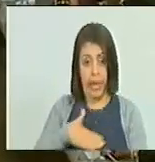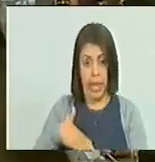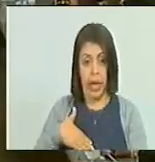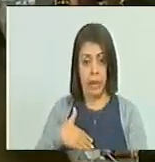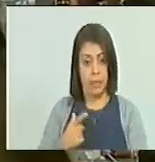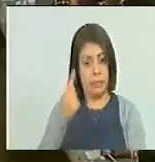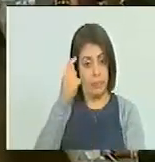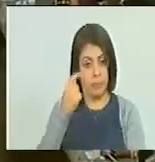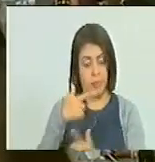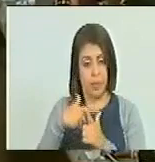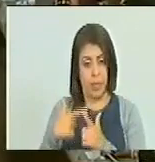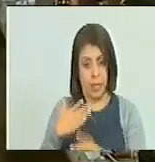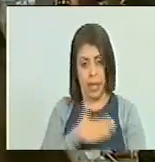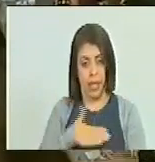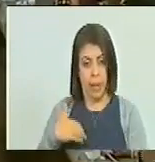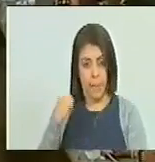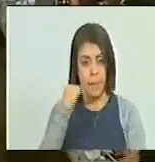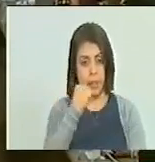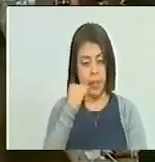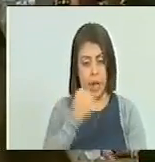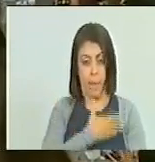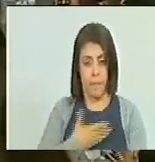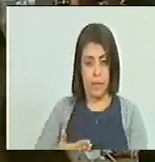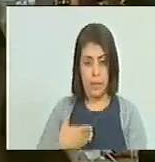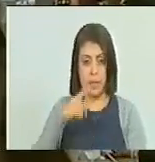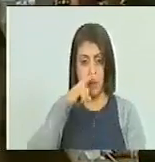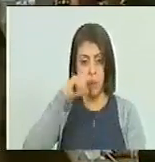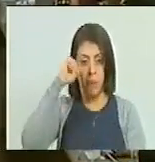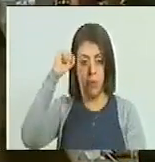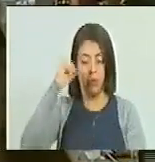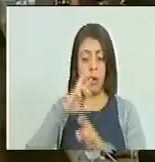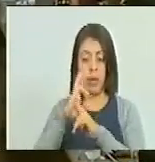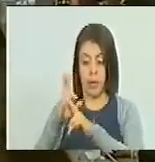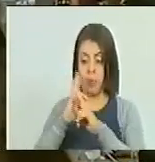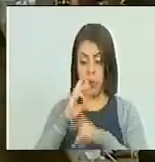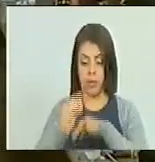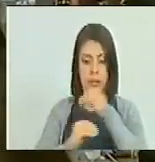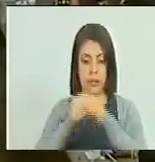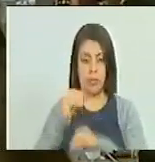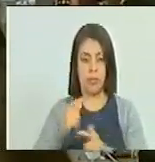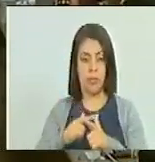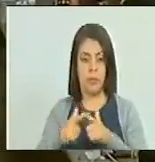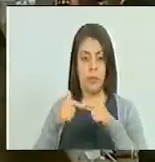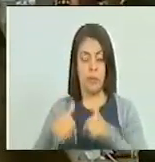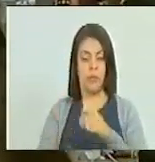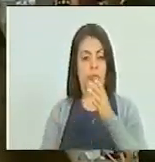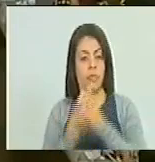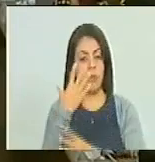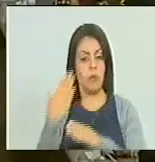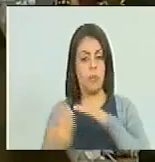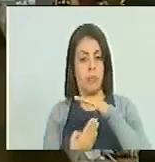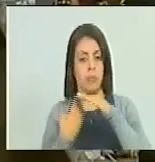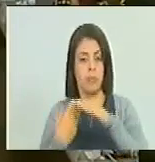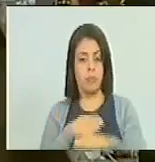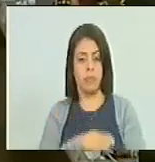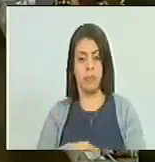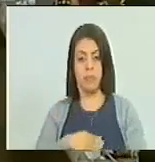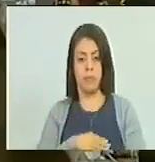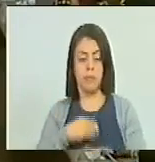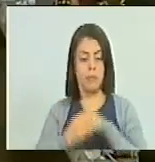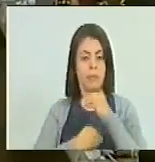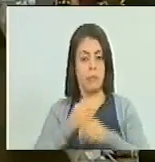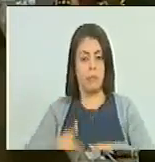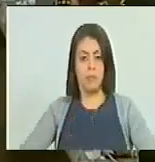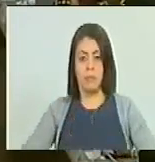el intento de magnicidio contra nuestro presidente. Sin embargo, la respuesta fue la creación de la Fundación Base de Misiones y hacer